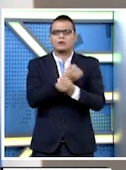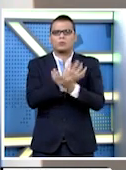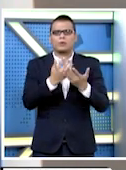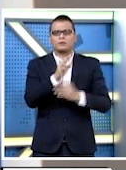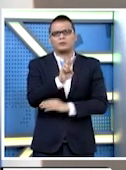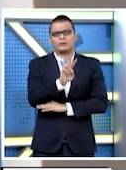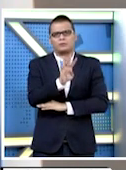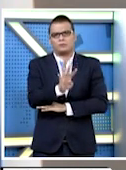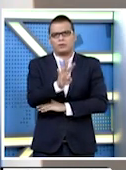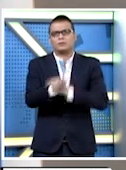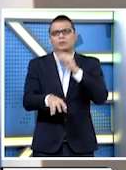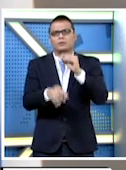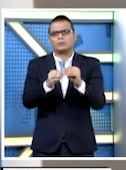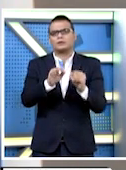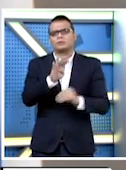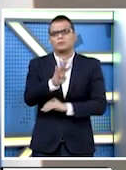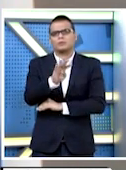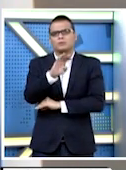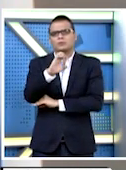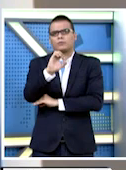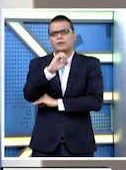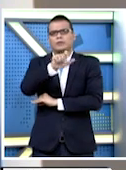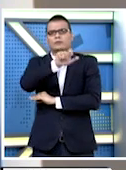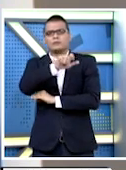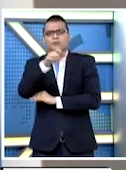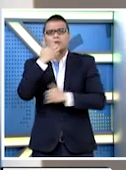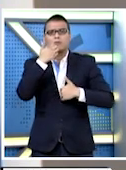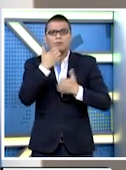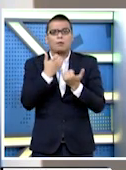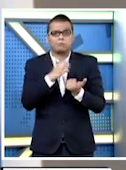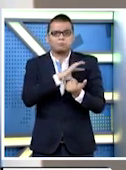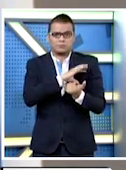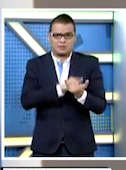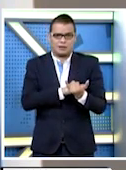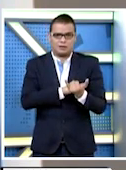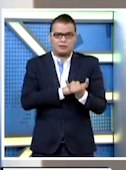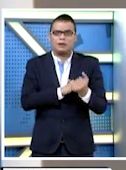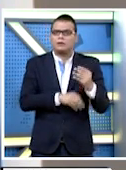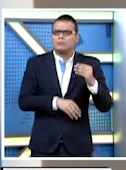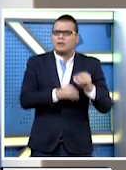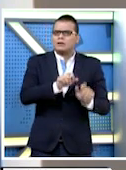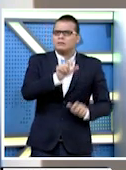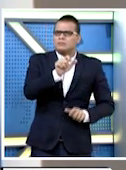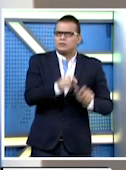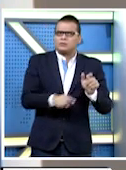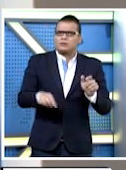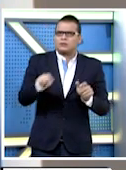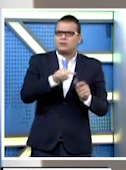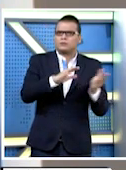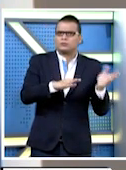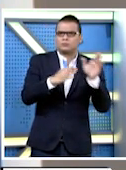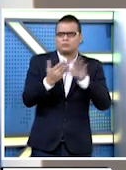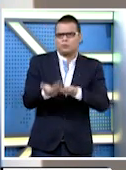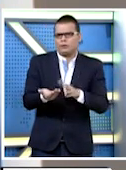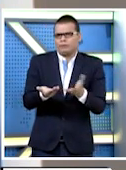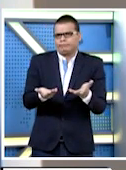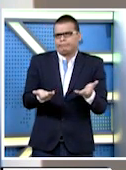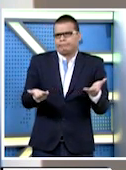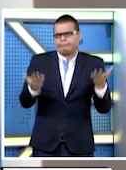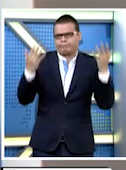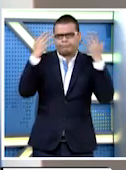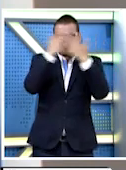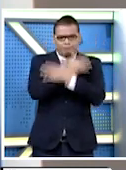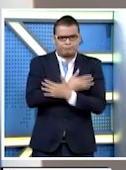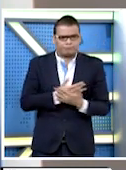contamos 490 contagiados y las personas que han muerto no tendrían por qué haber muerto